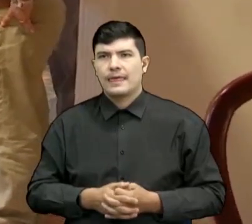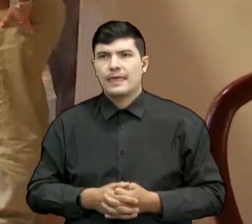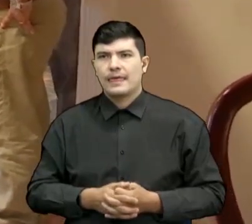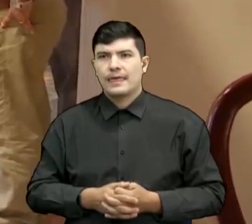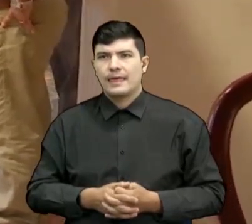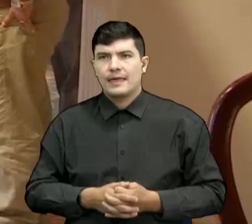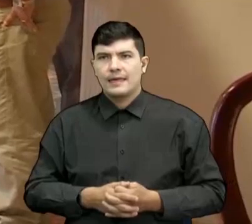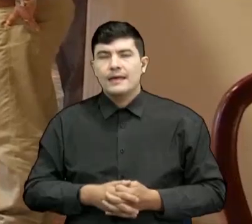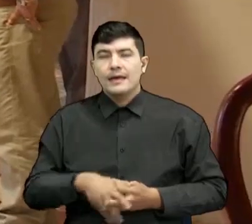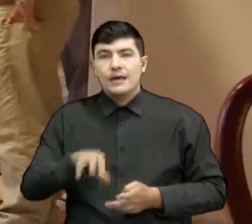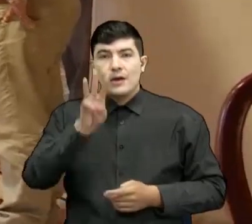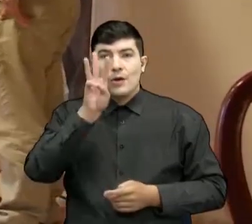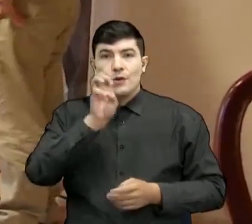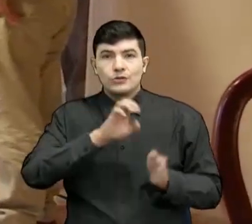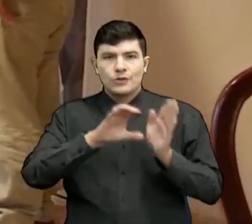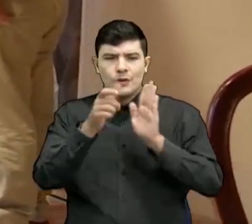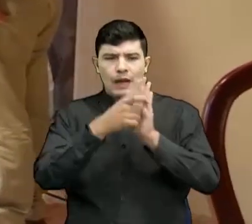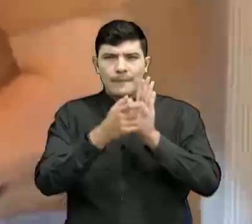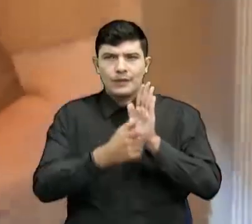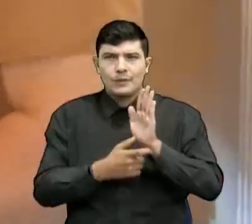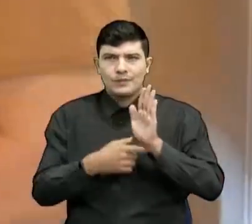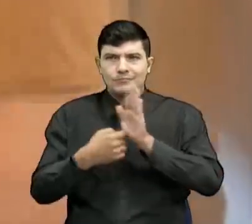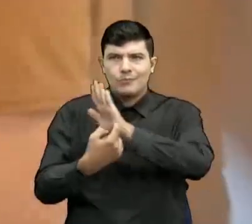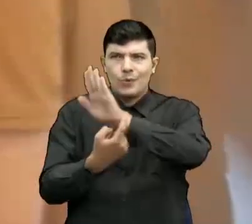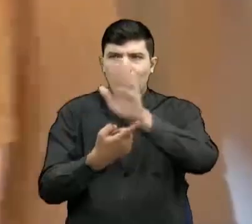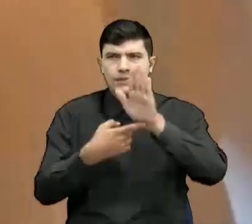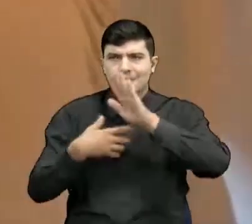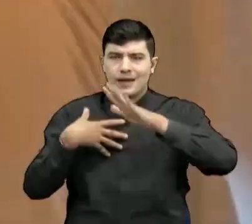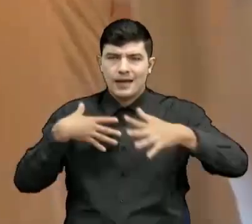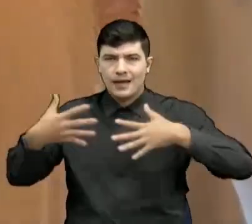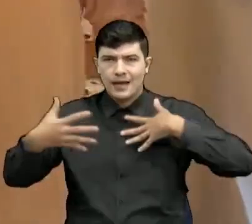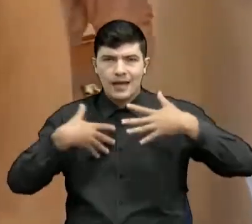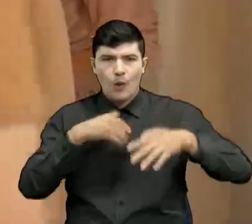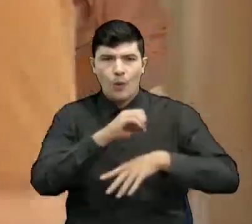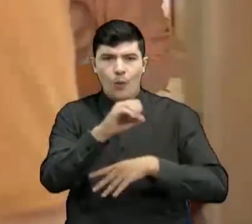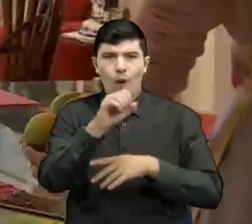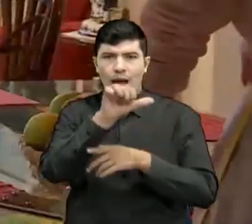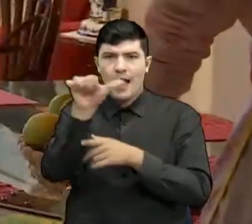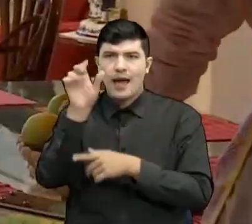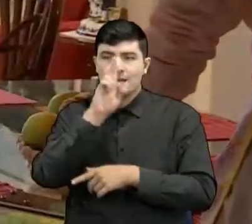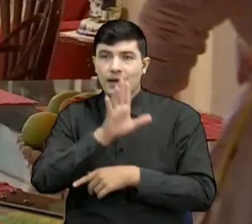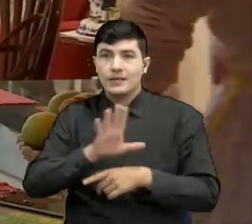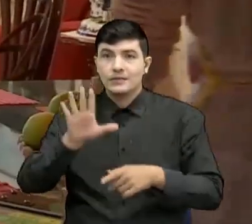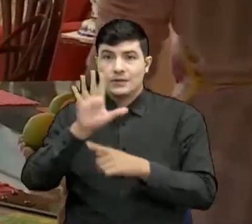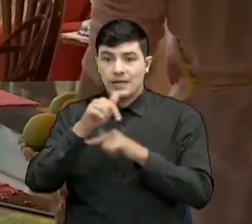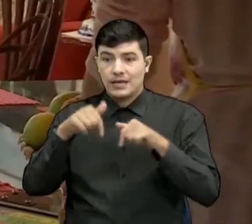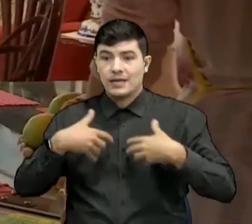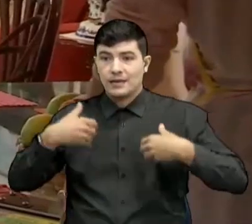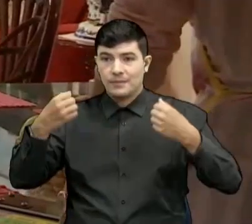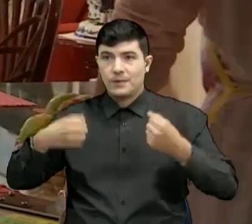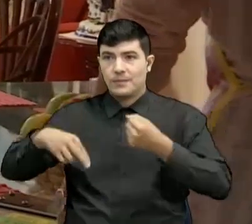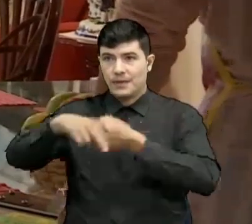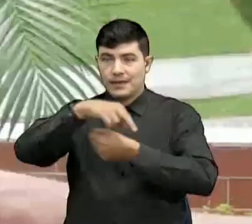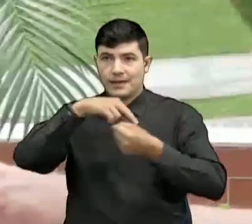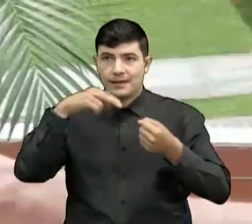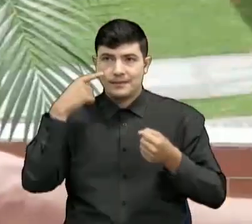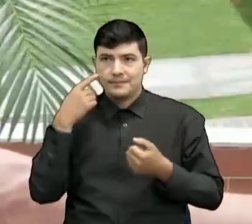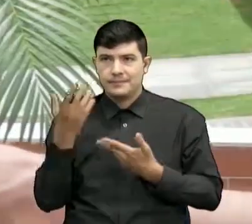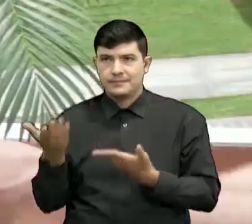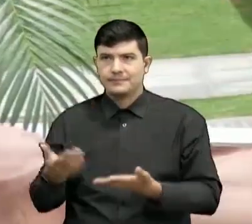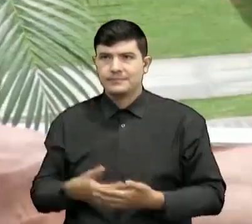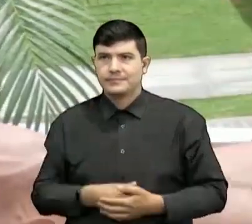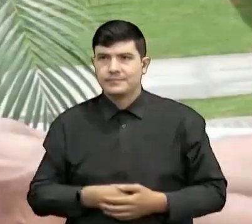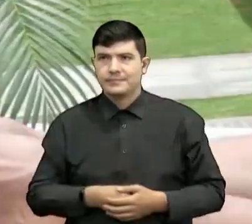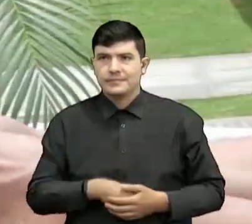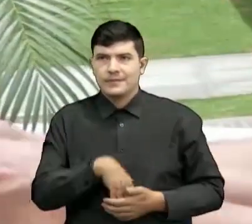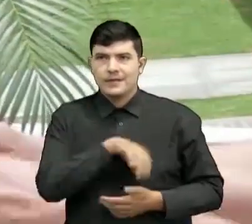serán ocho capítulos que contará con un gran elenco de actores y actrices nacionales y de nuestra región con las